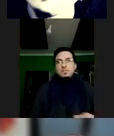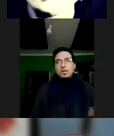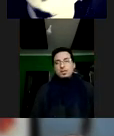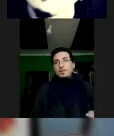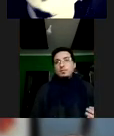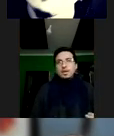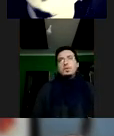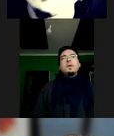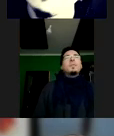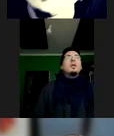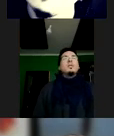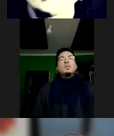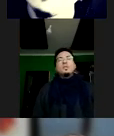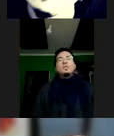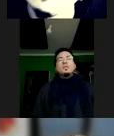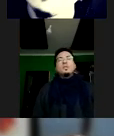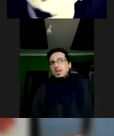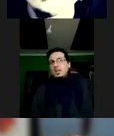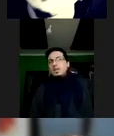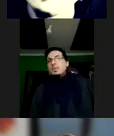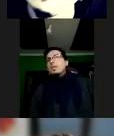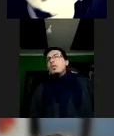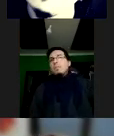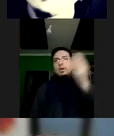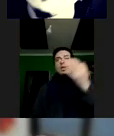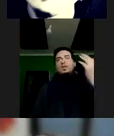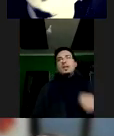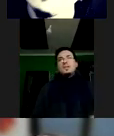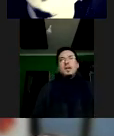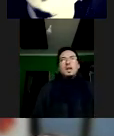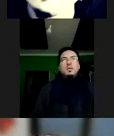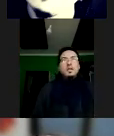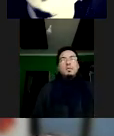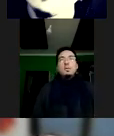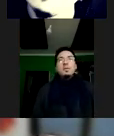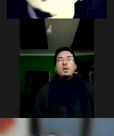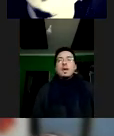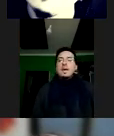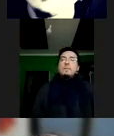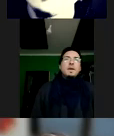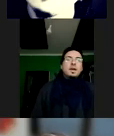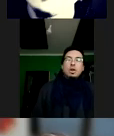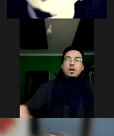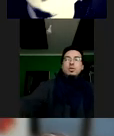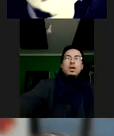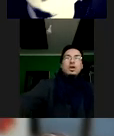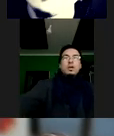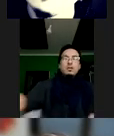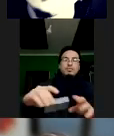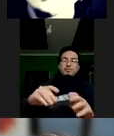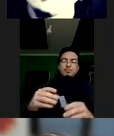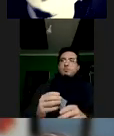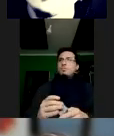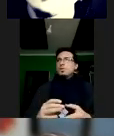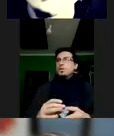hasta el piso, hasta las fundaciones. Entonces es un corte prácticamente completo que se le hace a la vivienda y me permite ver el objeto. Es como